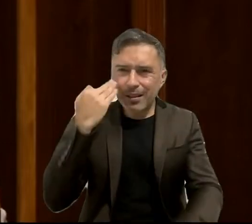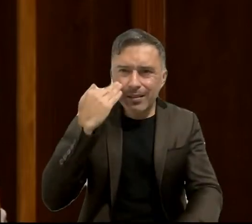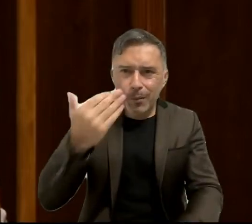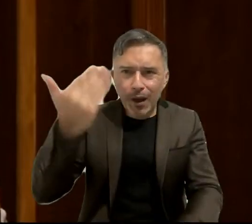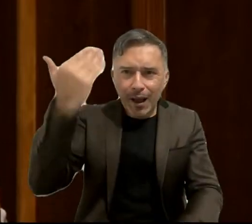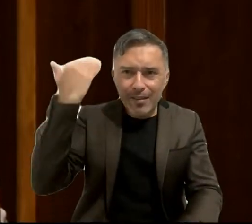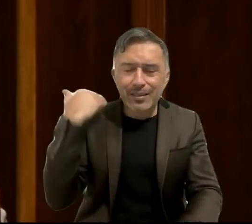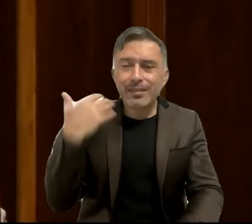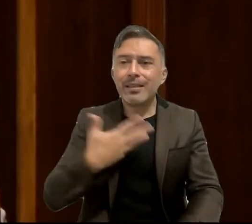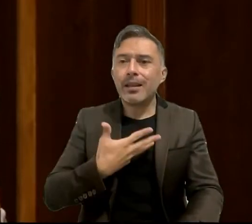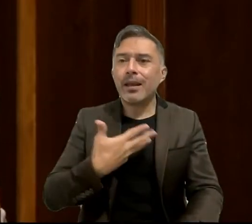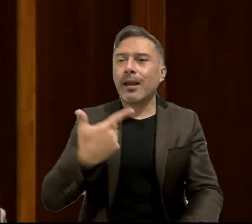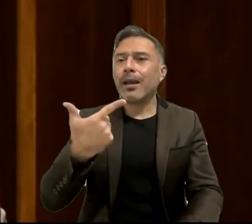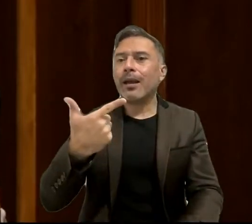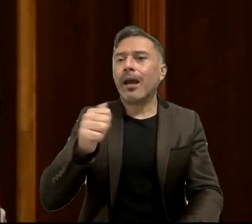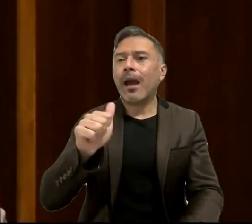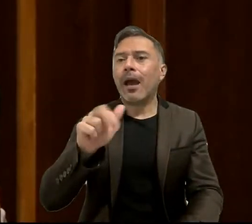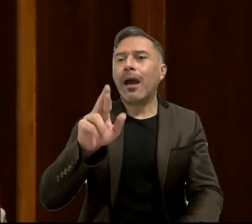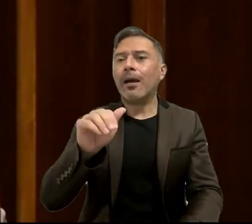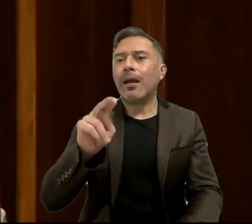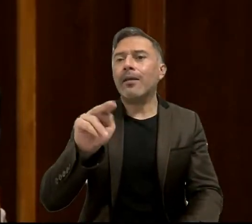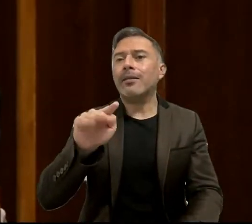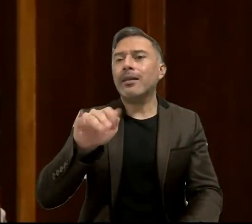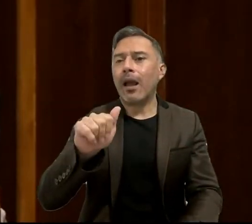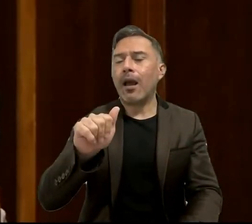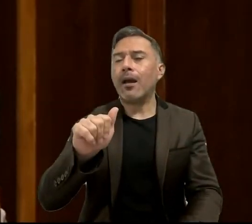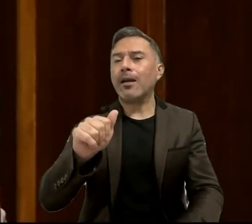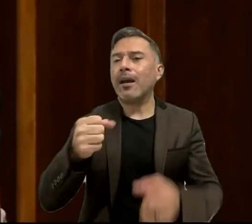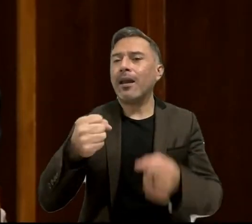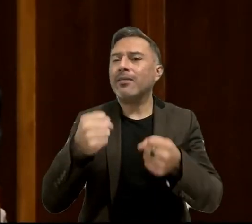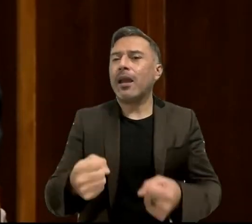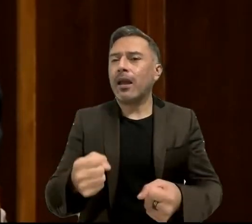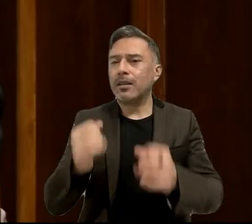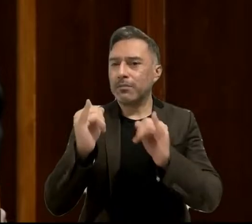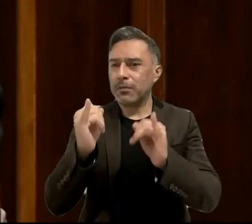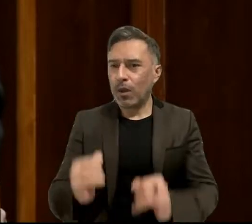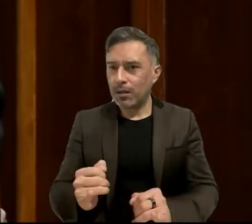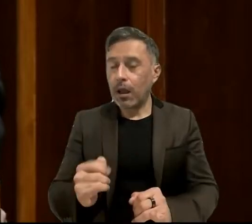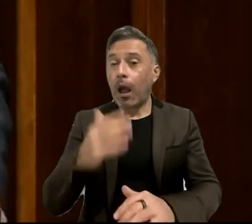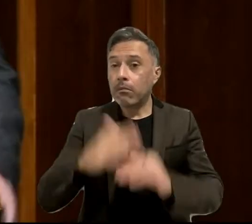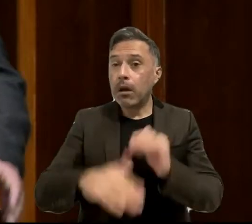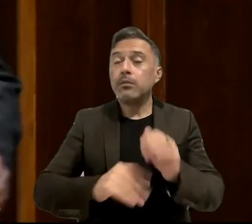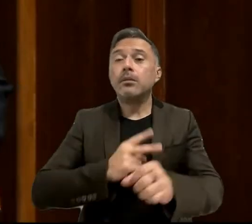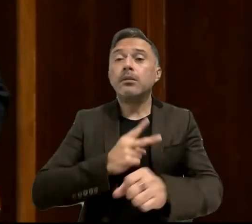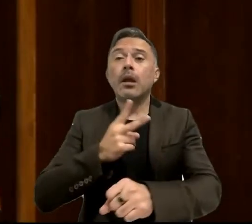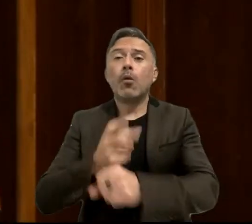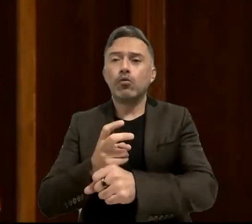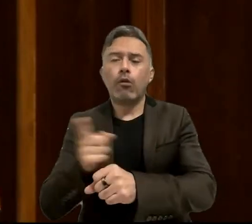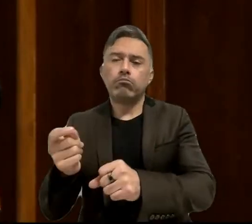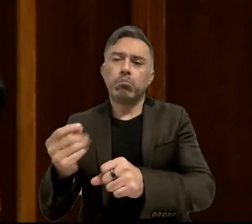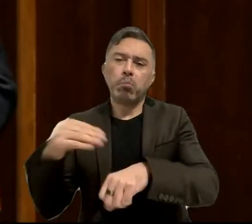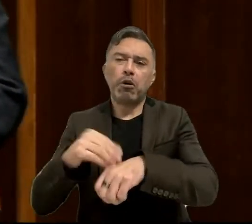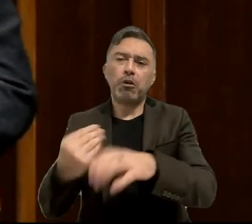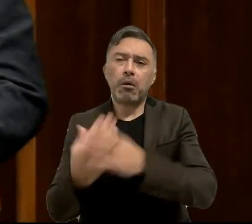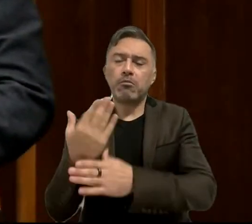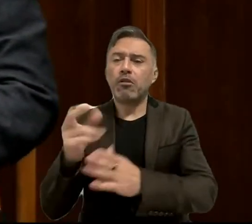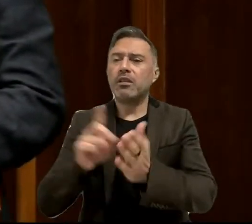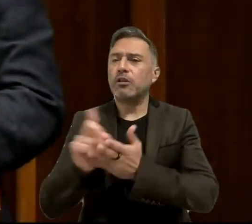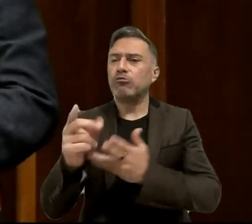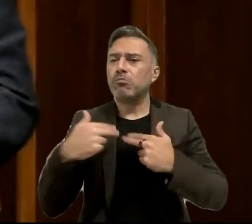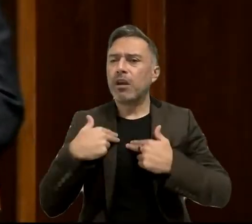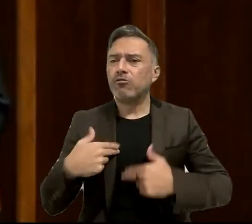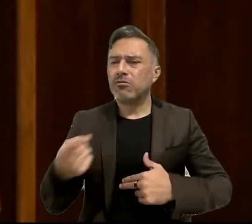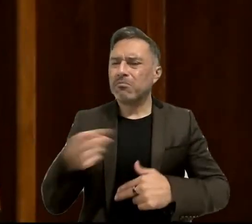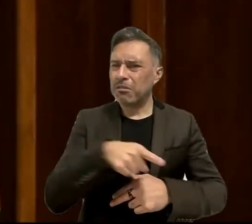Después de las garantías individuales nos convertimos en derechos humanos. Pero ¿qué sentido tiene cambiar de garantías